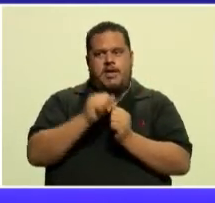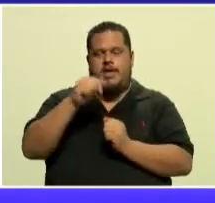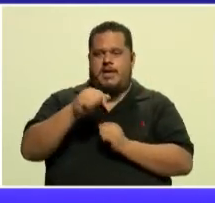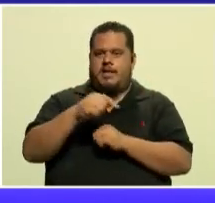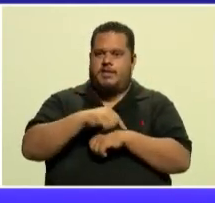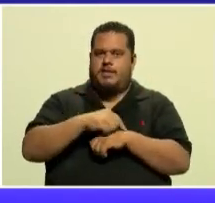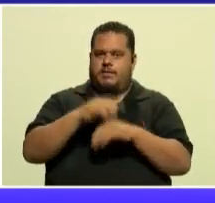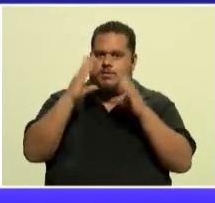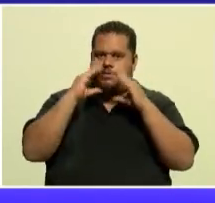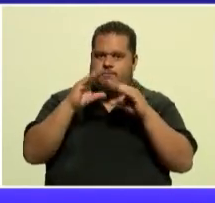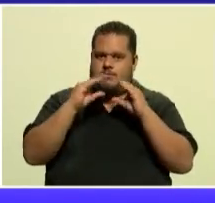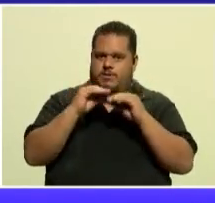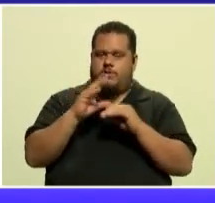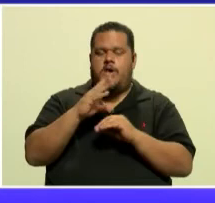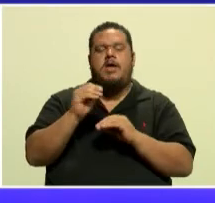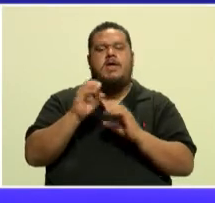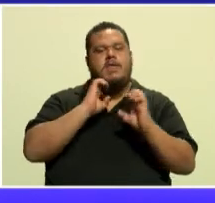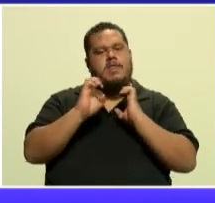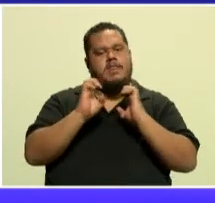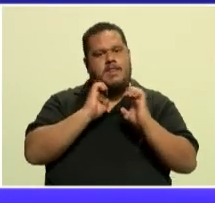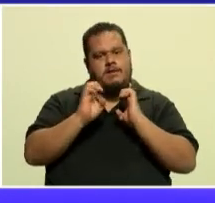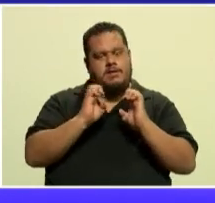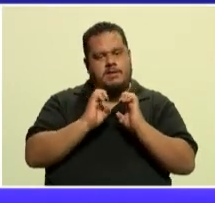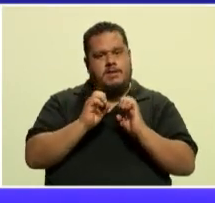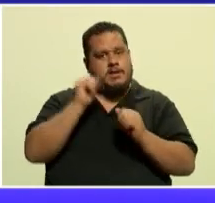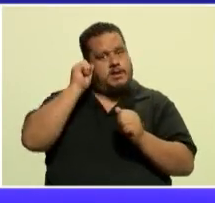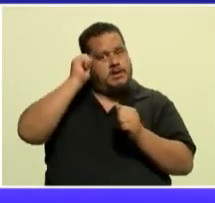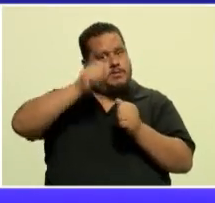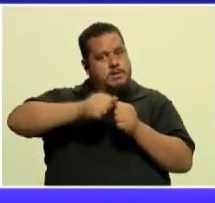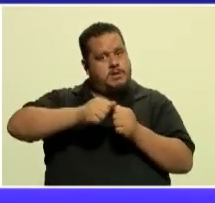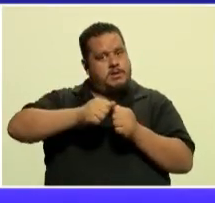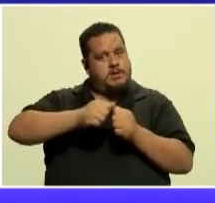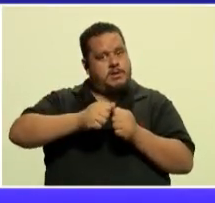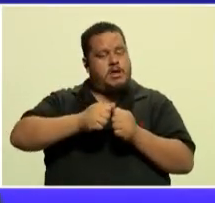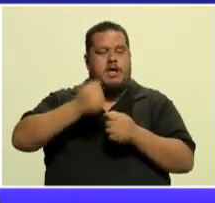jornadas de información y de entrevistas. Y recuerden,